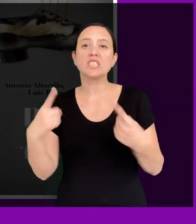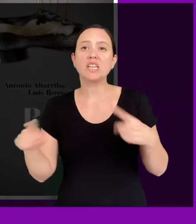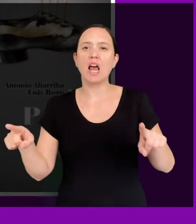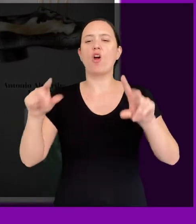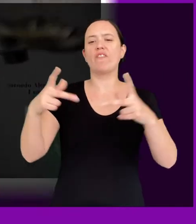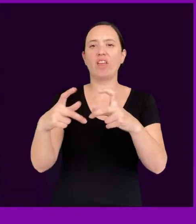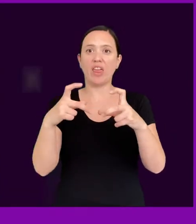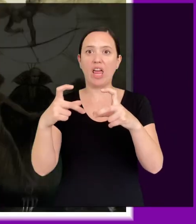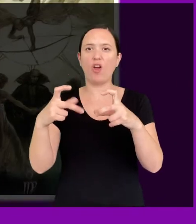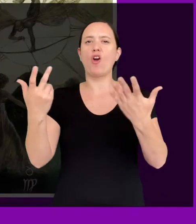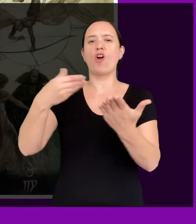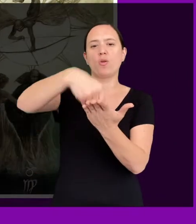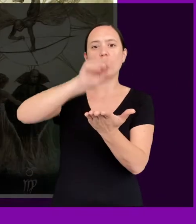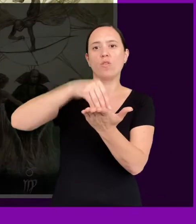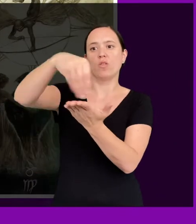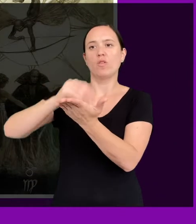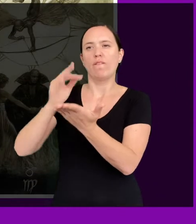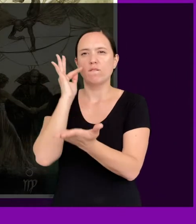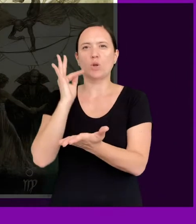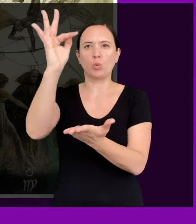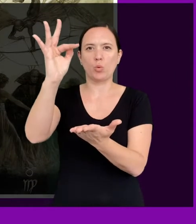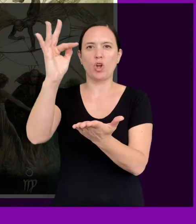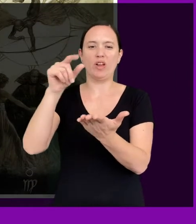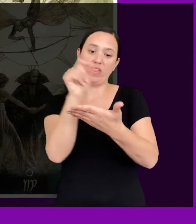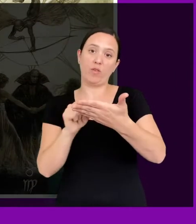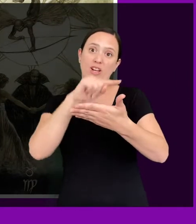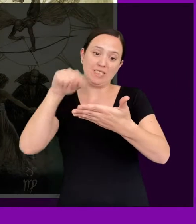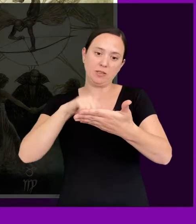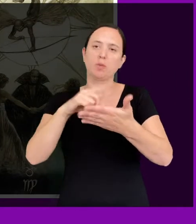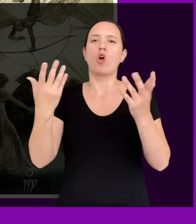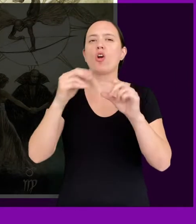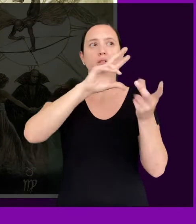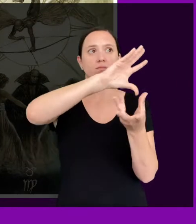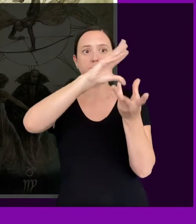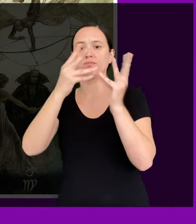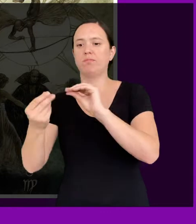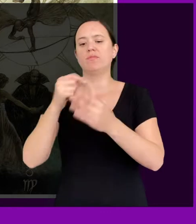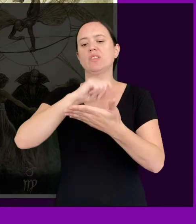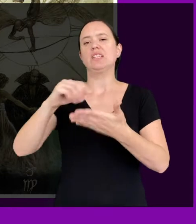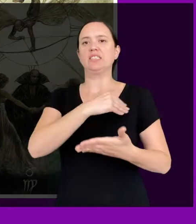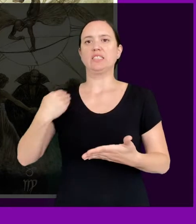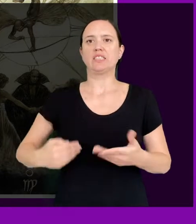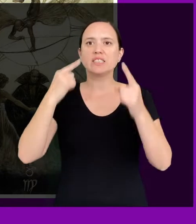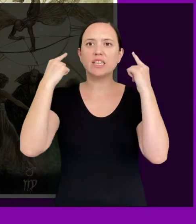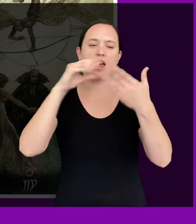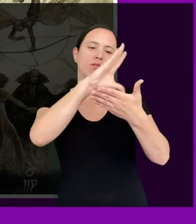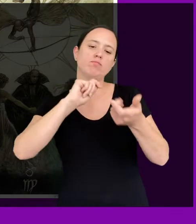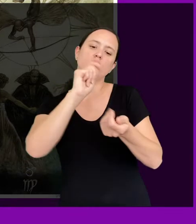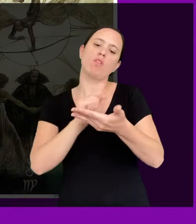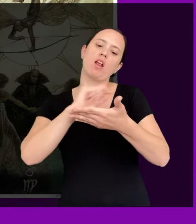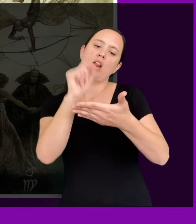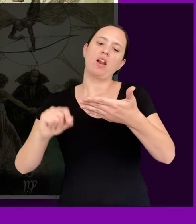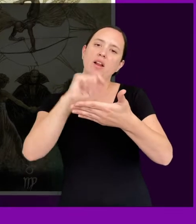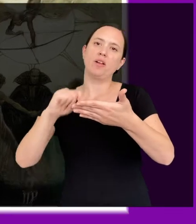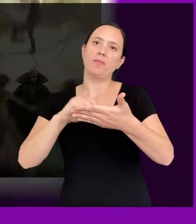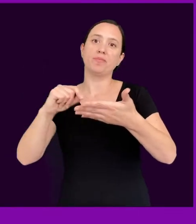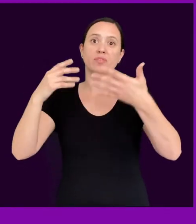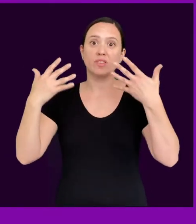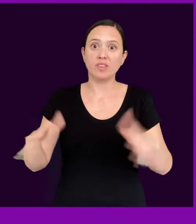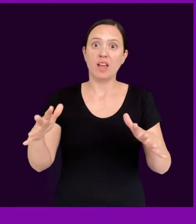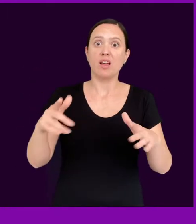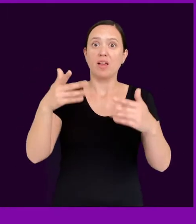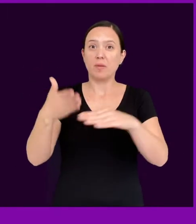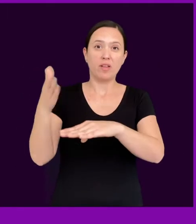y videojuegos. Incluso ilustró cartas de tarot y graficó la metodología de adivinación china, el I Ching.